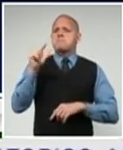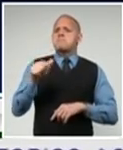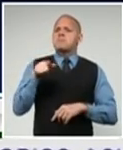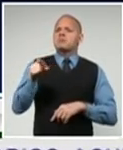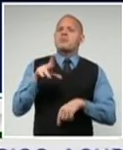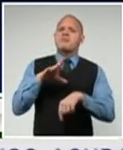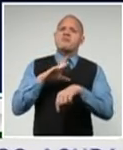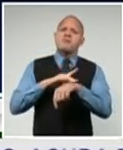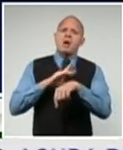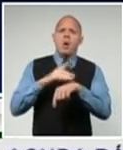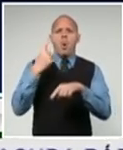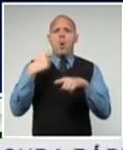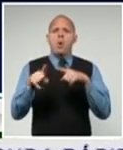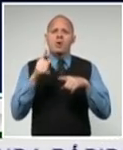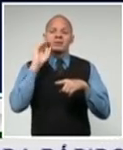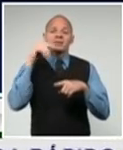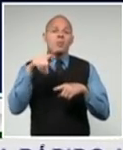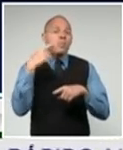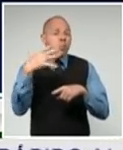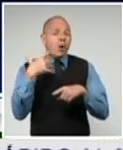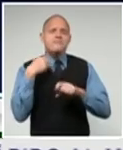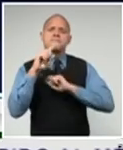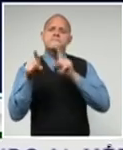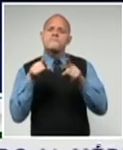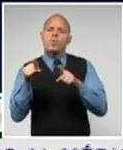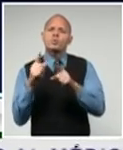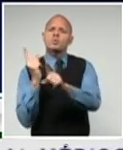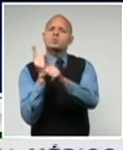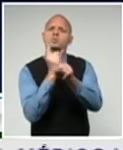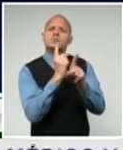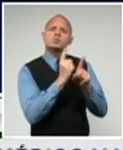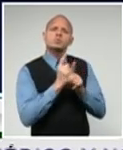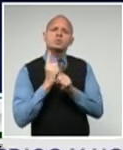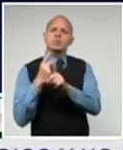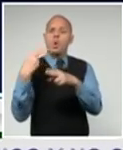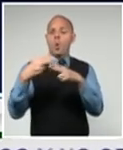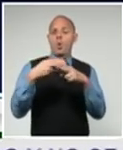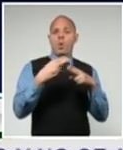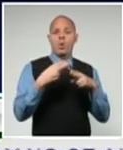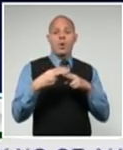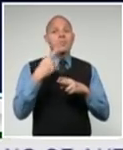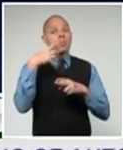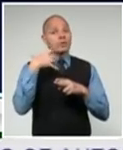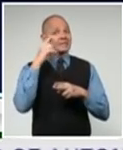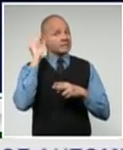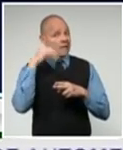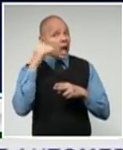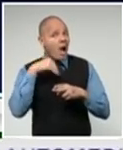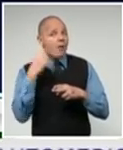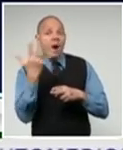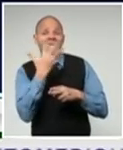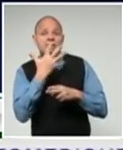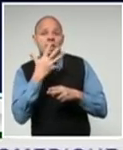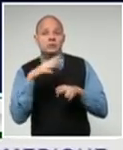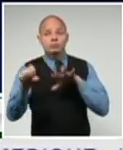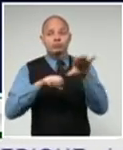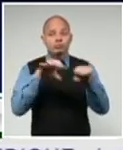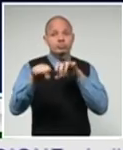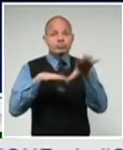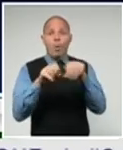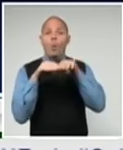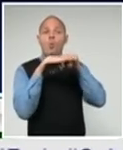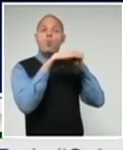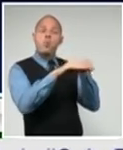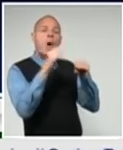datos, podamos localizarlo y podamos aislarlo para su estudio y además